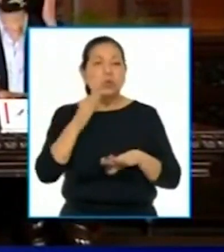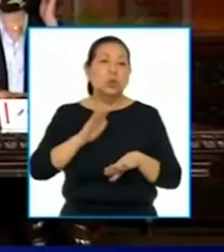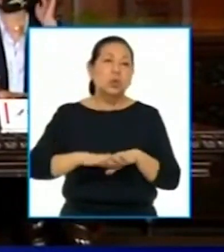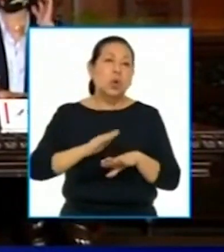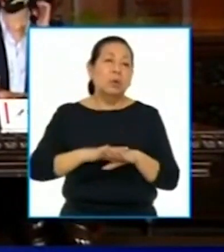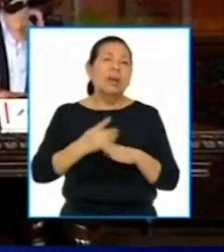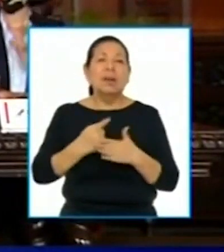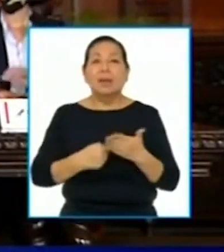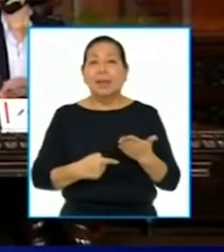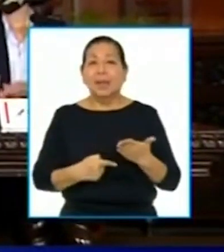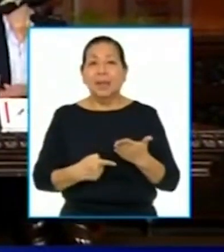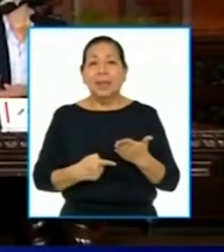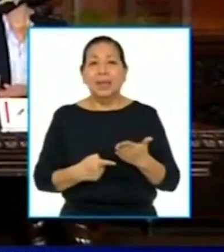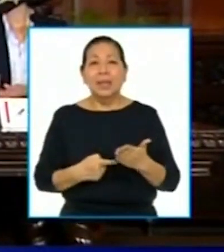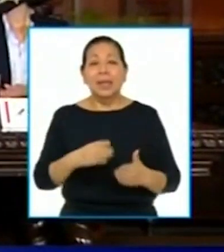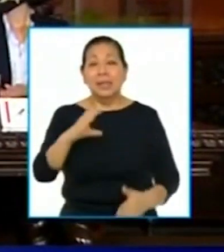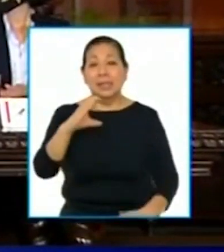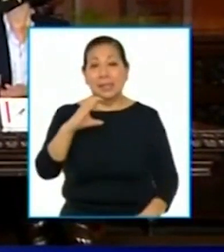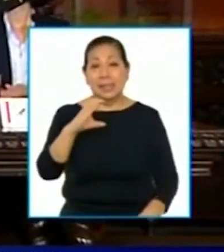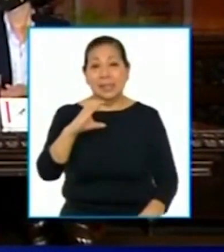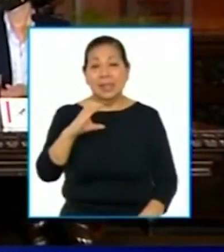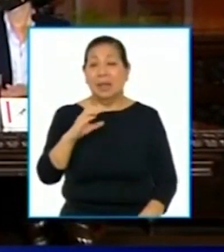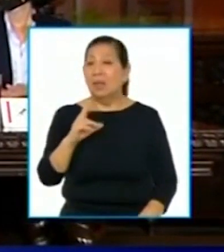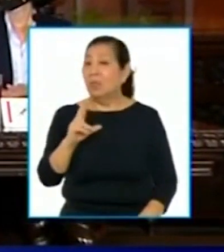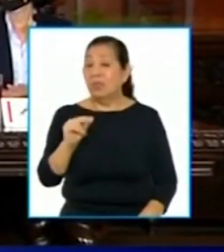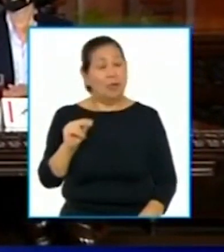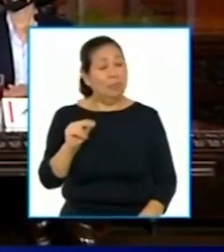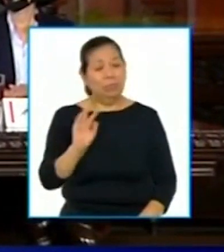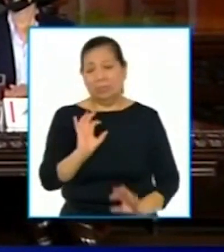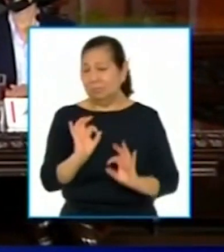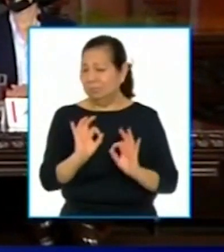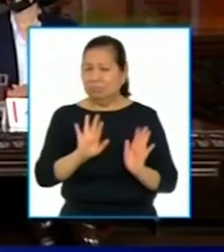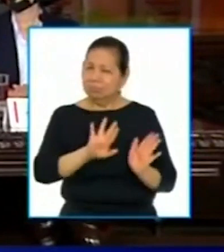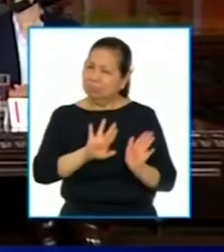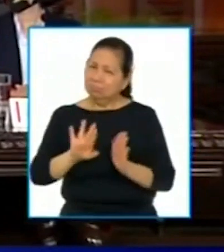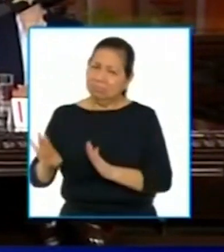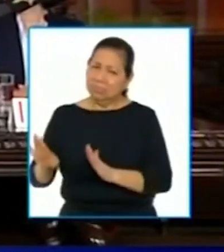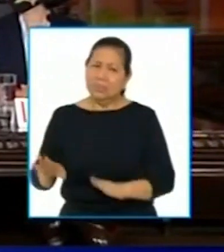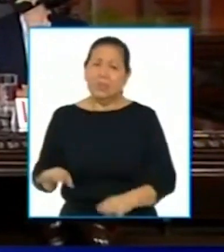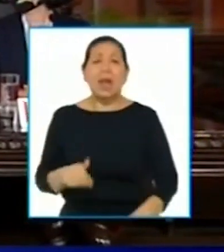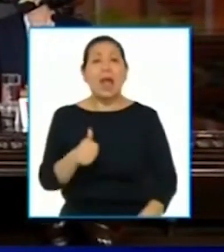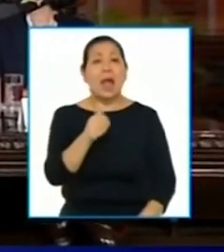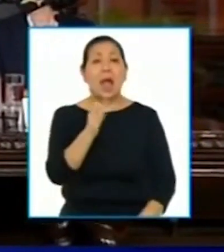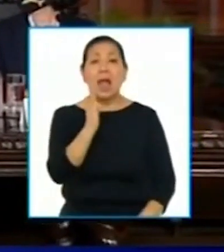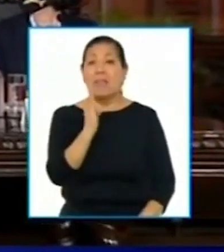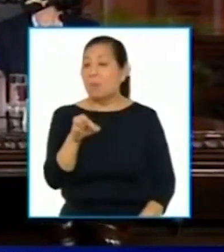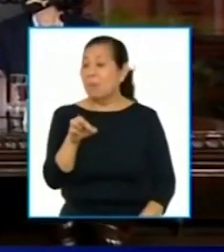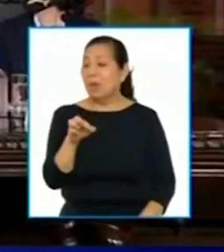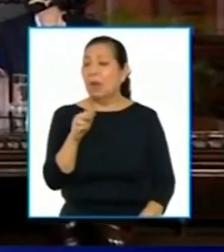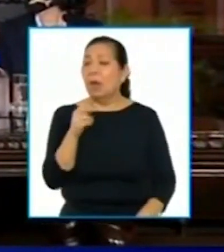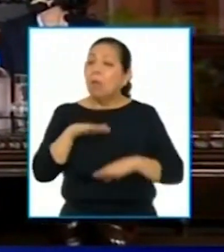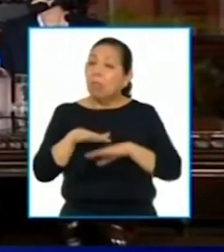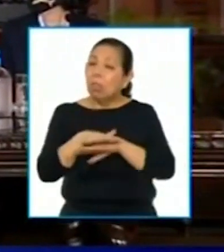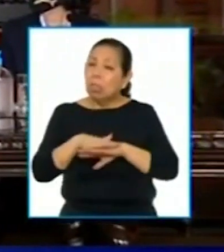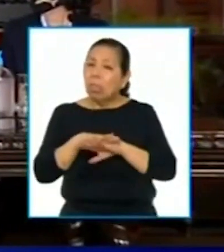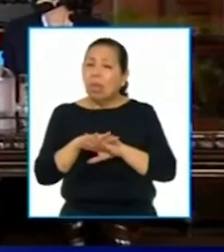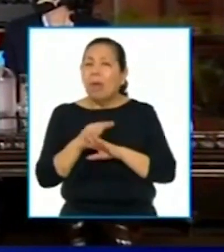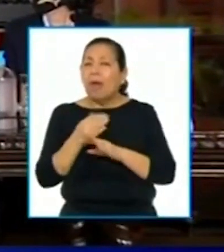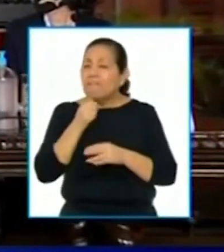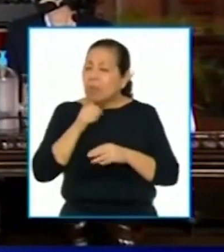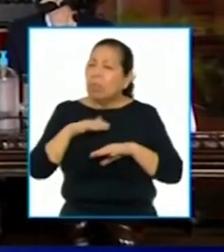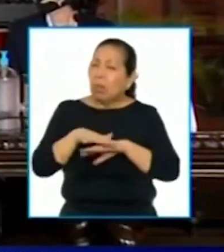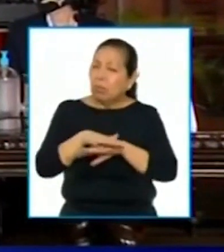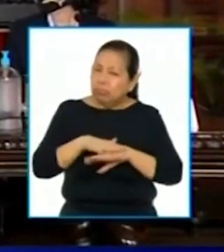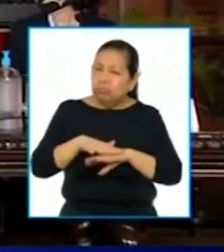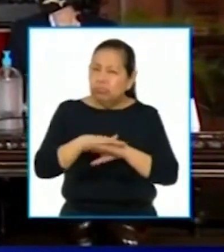relación efectivamente a lo de las CTS, que no vamos a observar, y lo de las AFP todavía estamos dentro del plazo de ley,